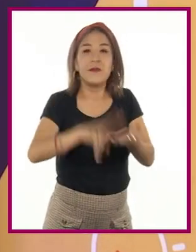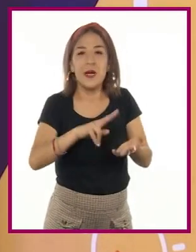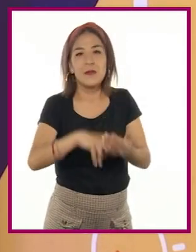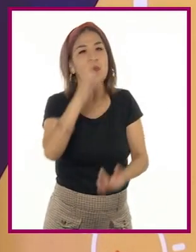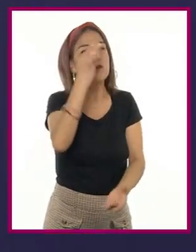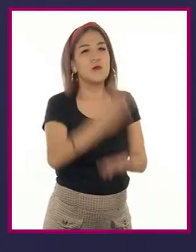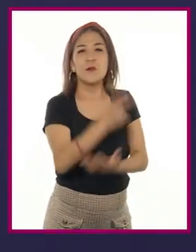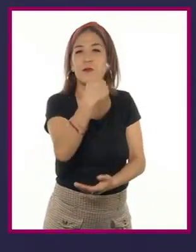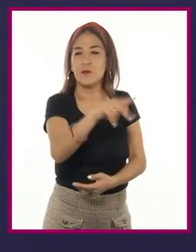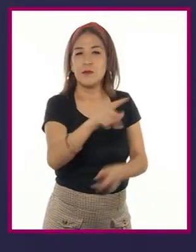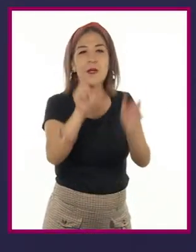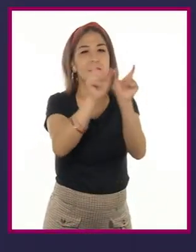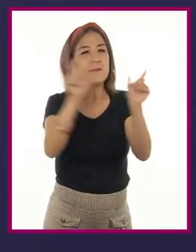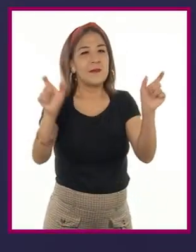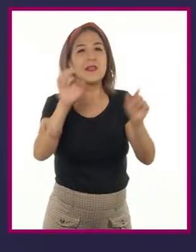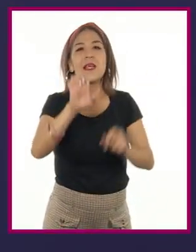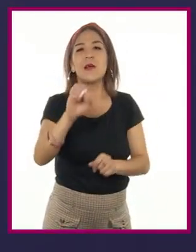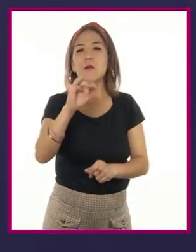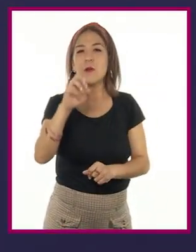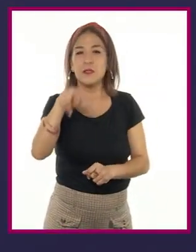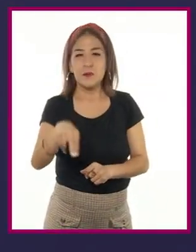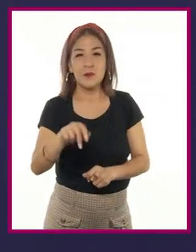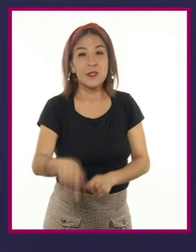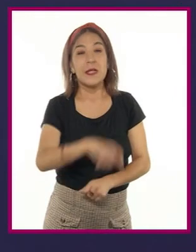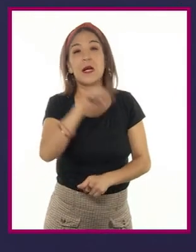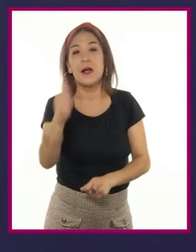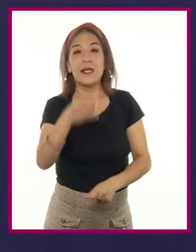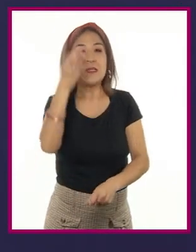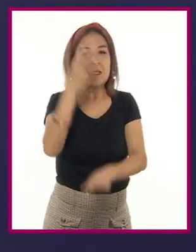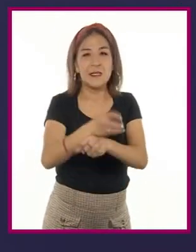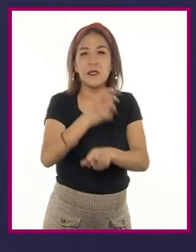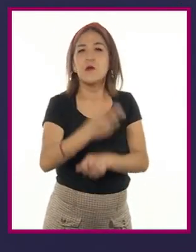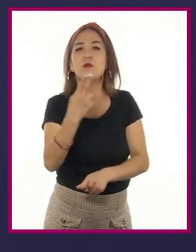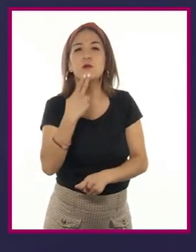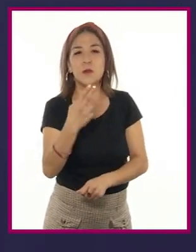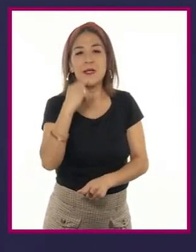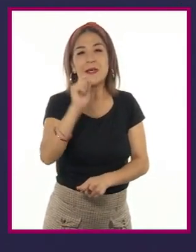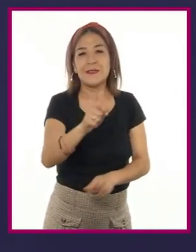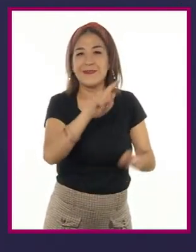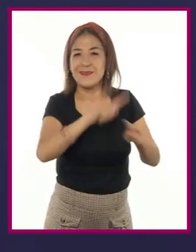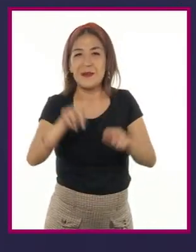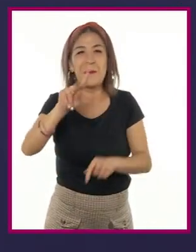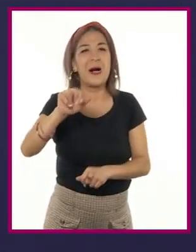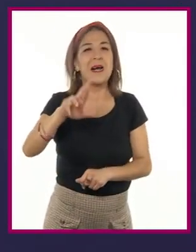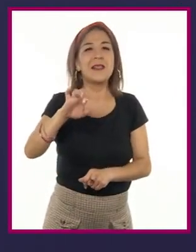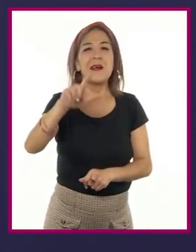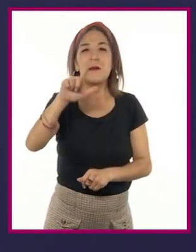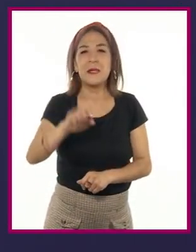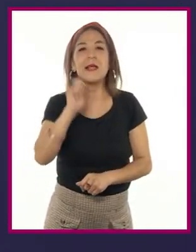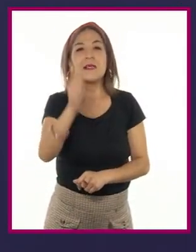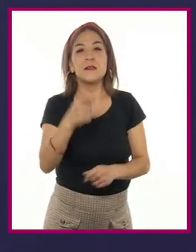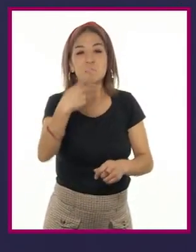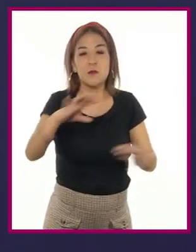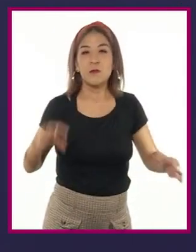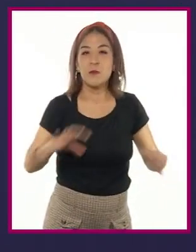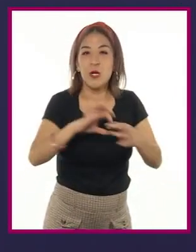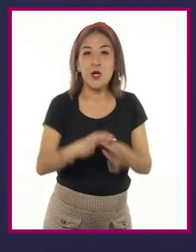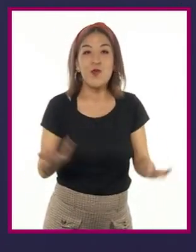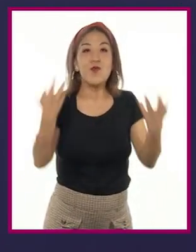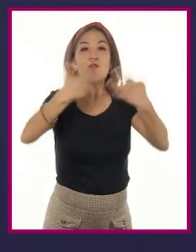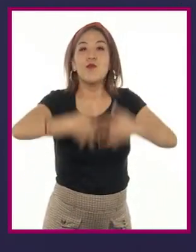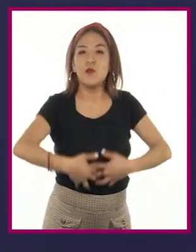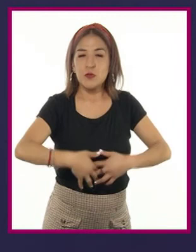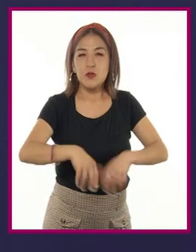esa ecuación el tercer uso de la variable consiste en formar parte de una relación funcional